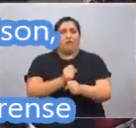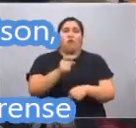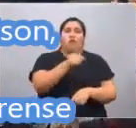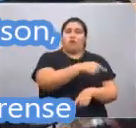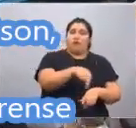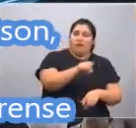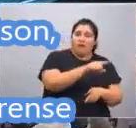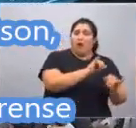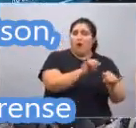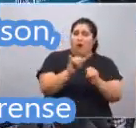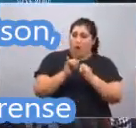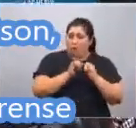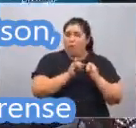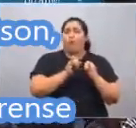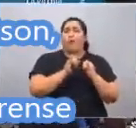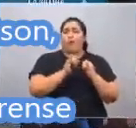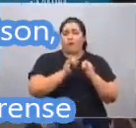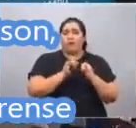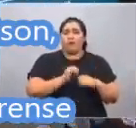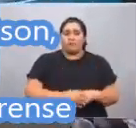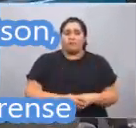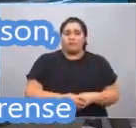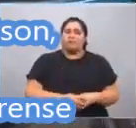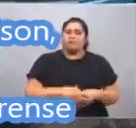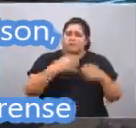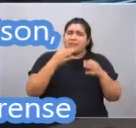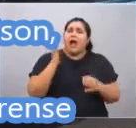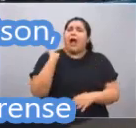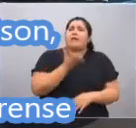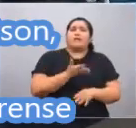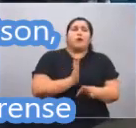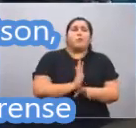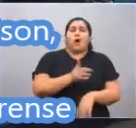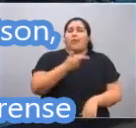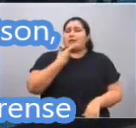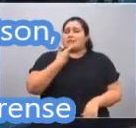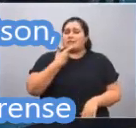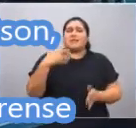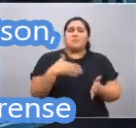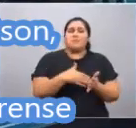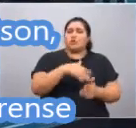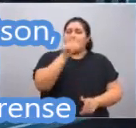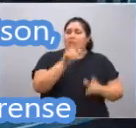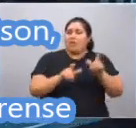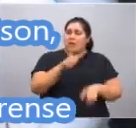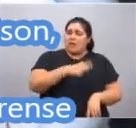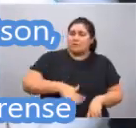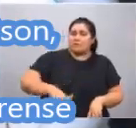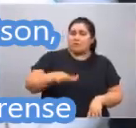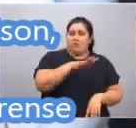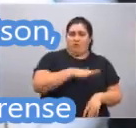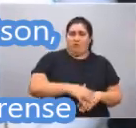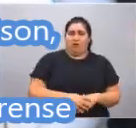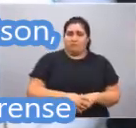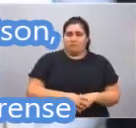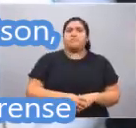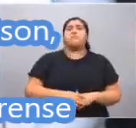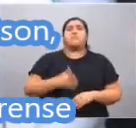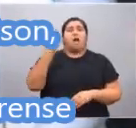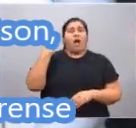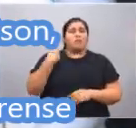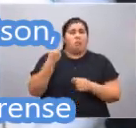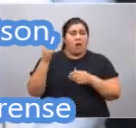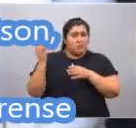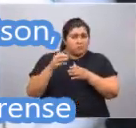pibes. Es un castigo a los 17 millones de bonaerenses. Ha cortado los